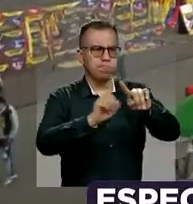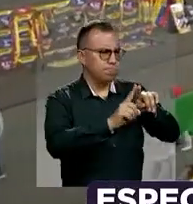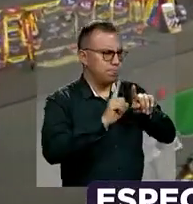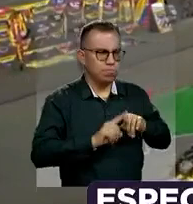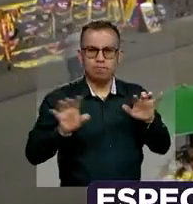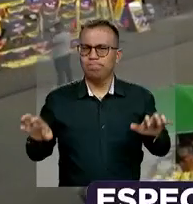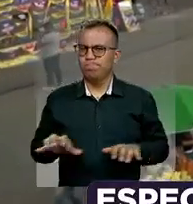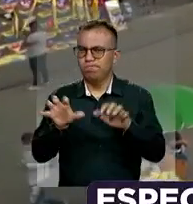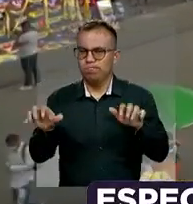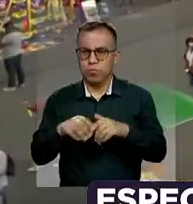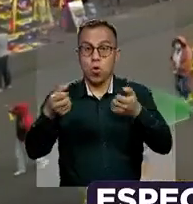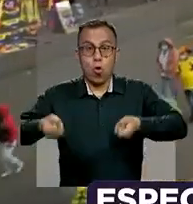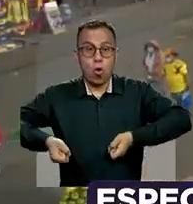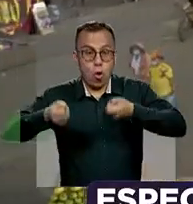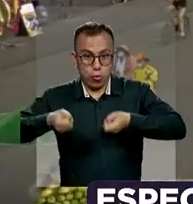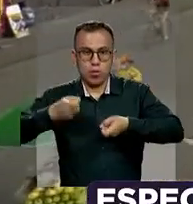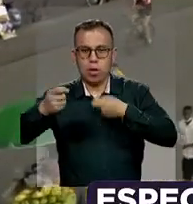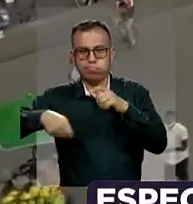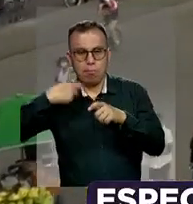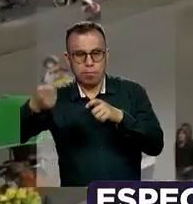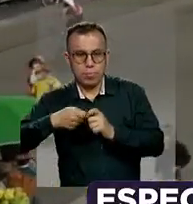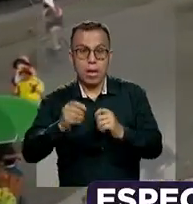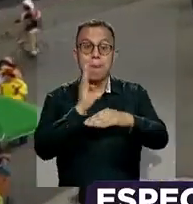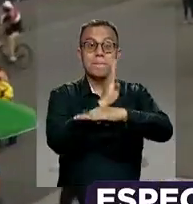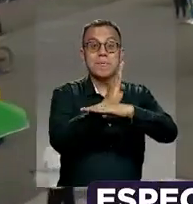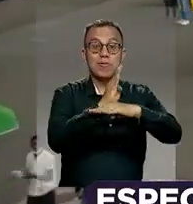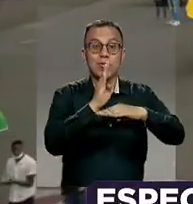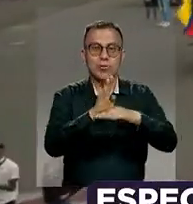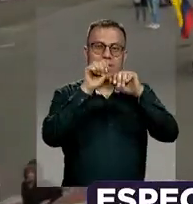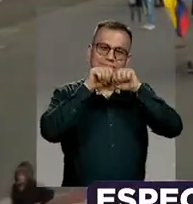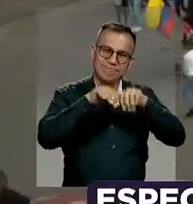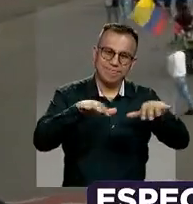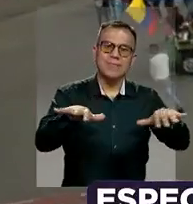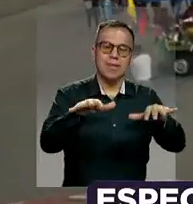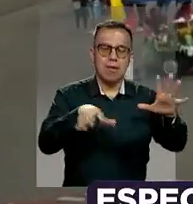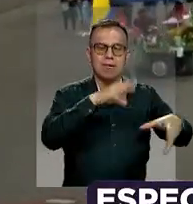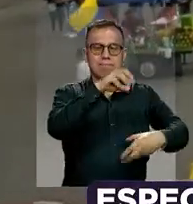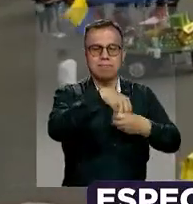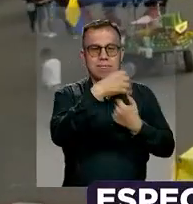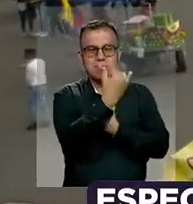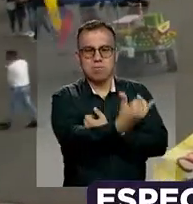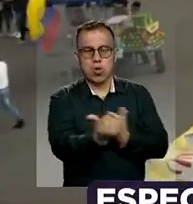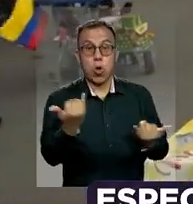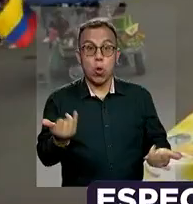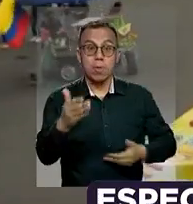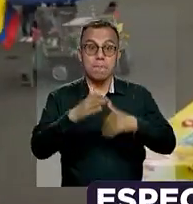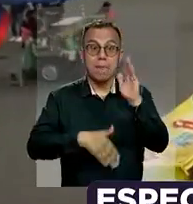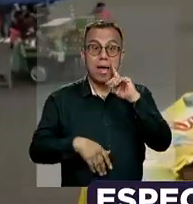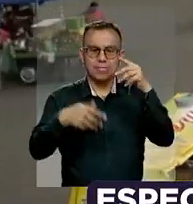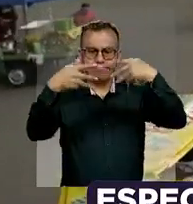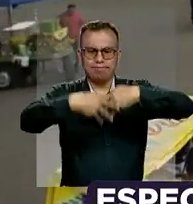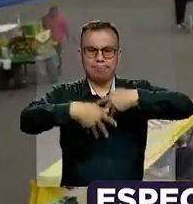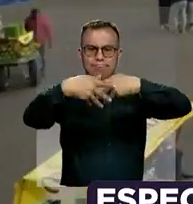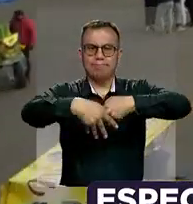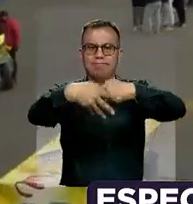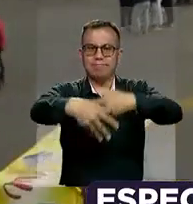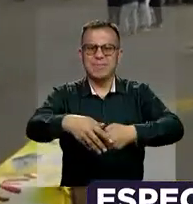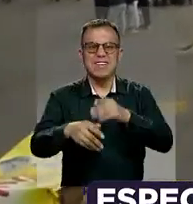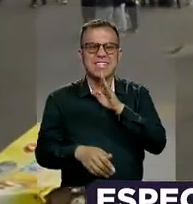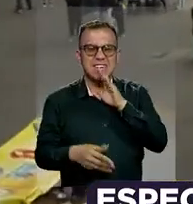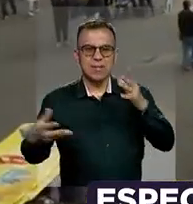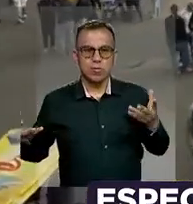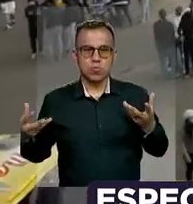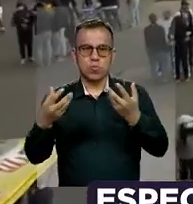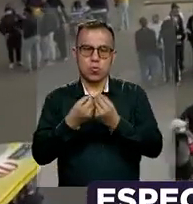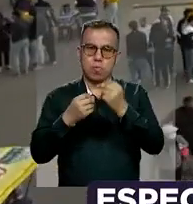culturales, hay olla comunitaria, biblioteca popular. Y sin duda, lo más significativo para hoy, una gran marcha que han programado los integrantes